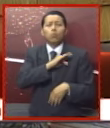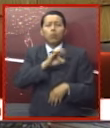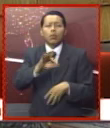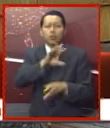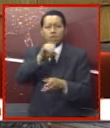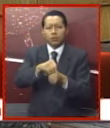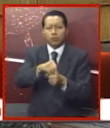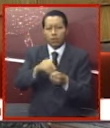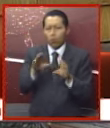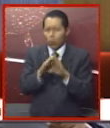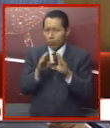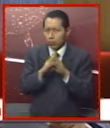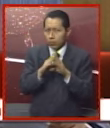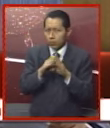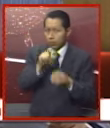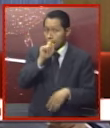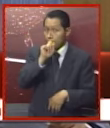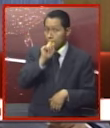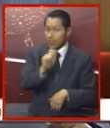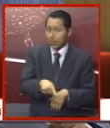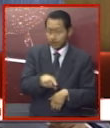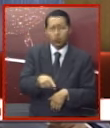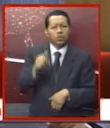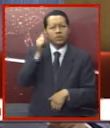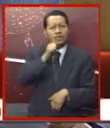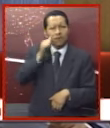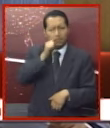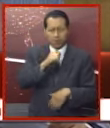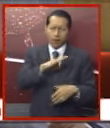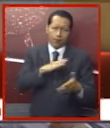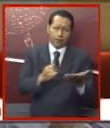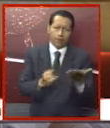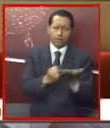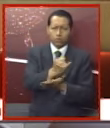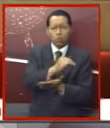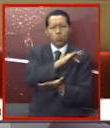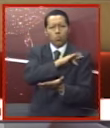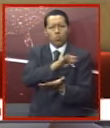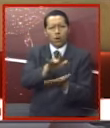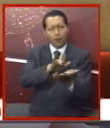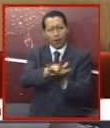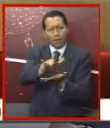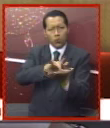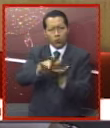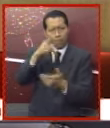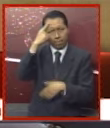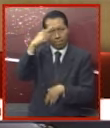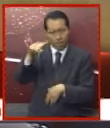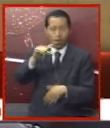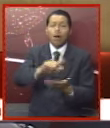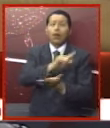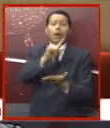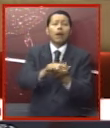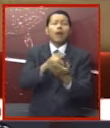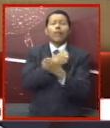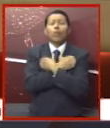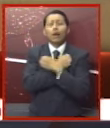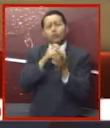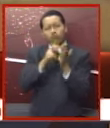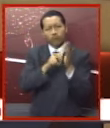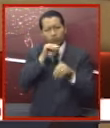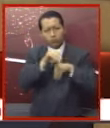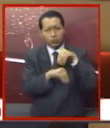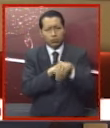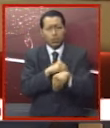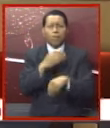parte, en la misma actitud resuelta de apoyar la reforma educativa, que